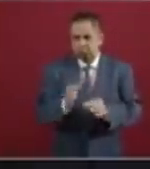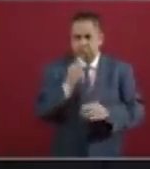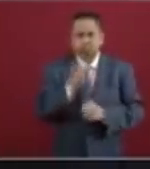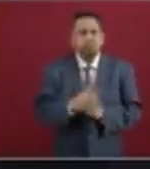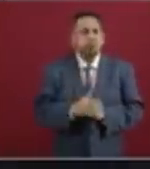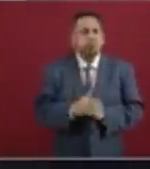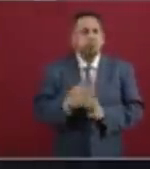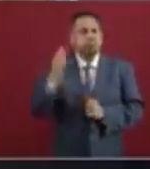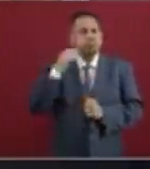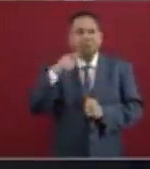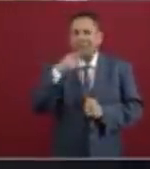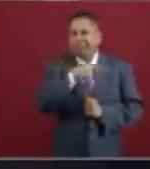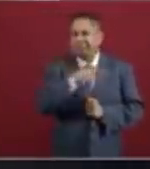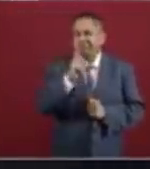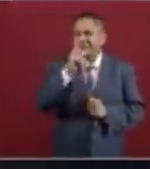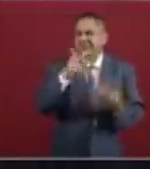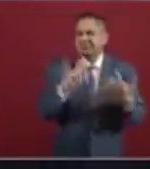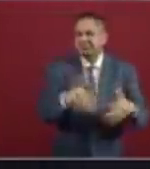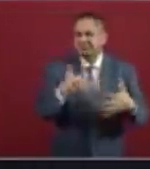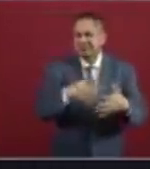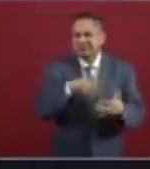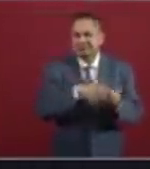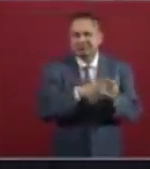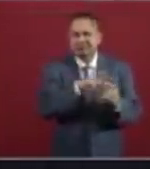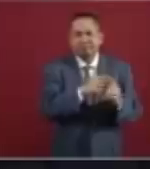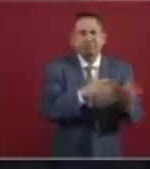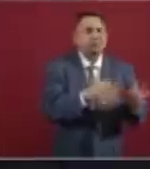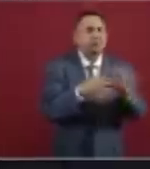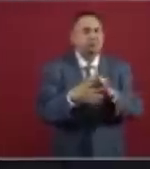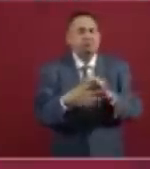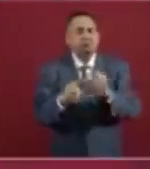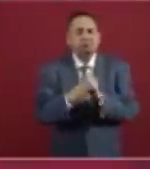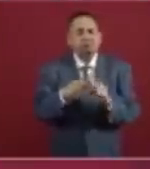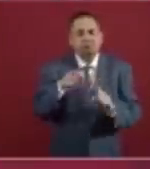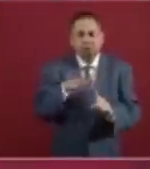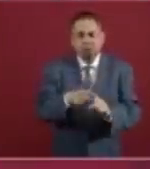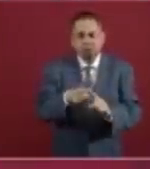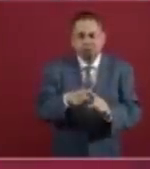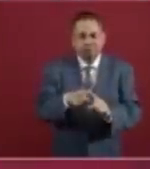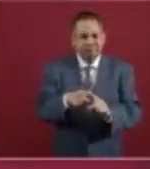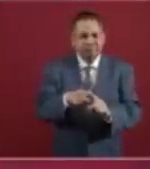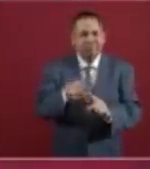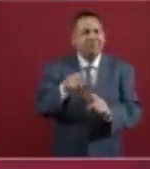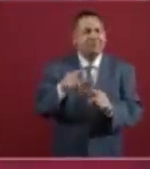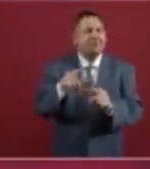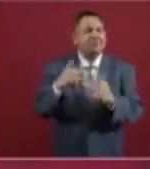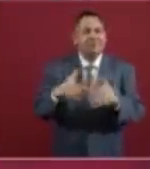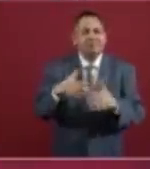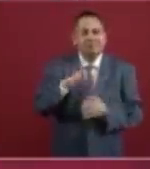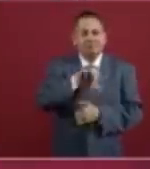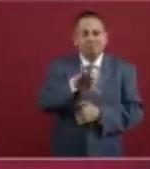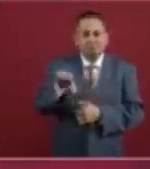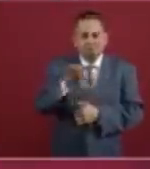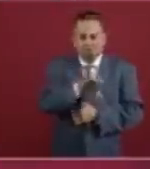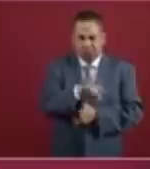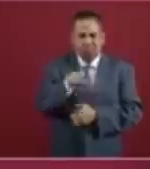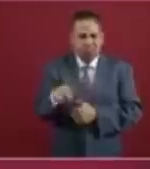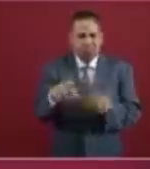una empresa vinculada con la Coca-Cola